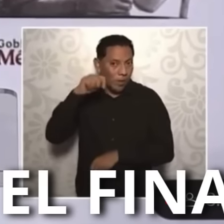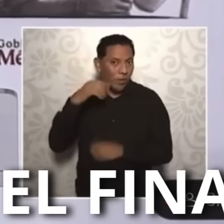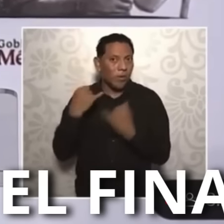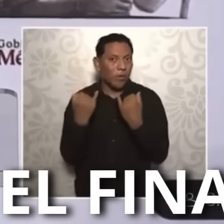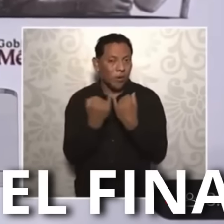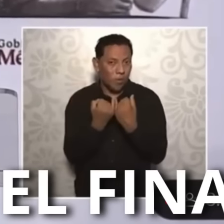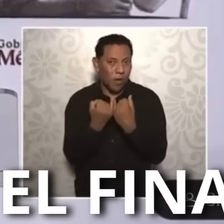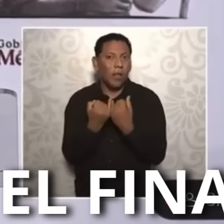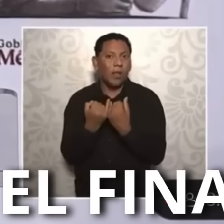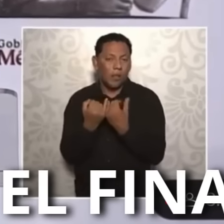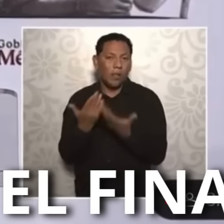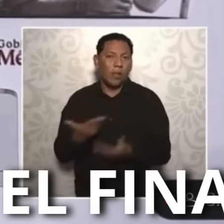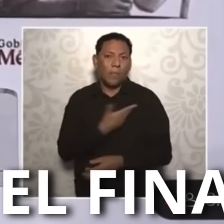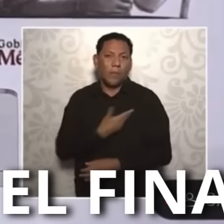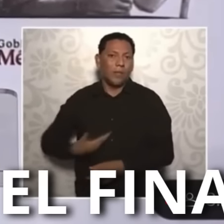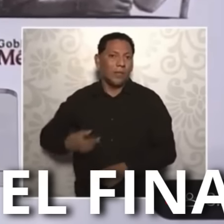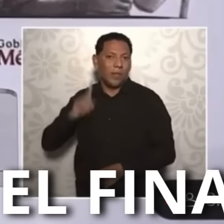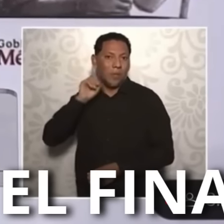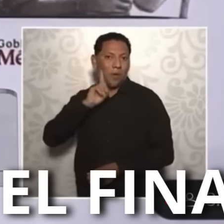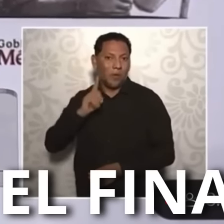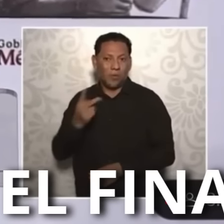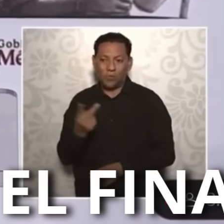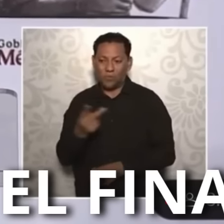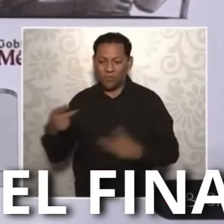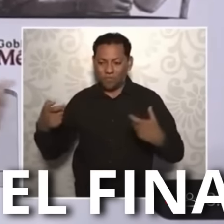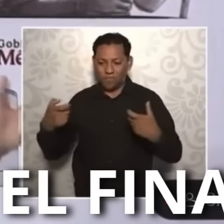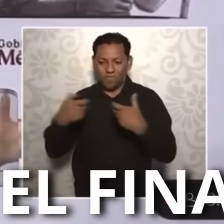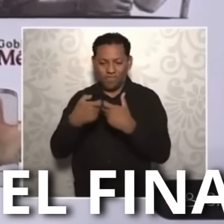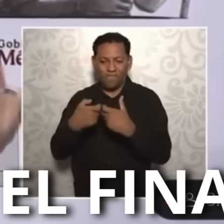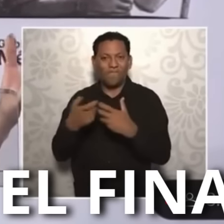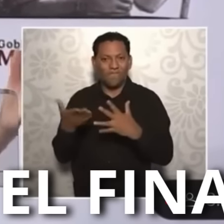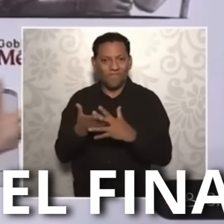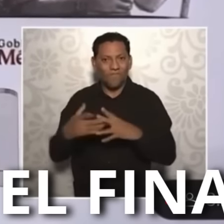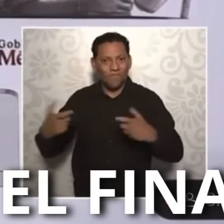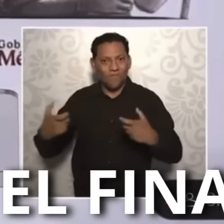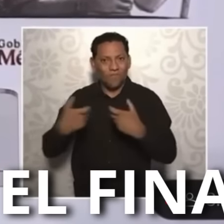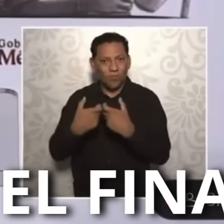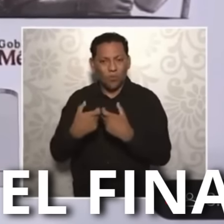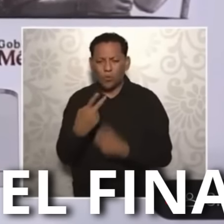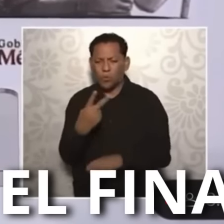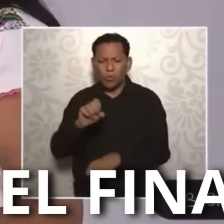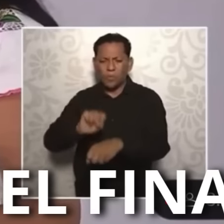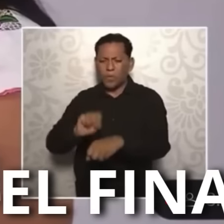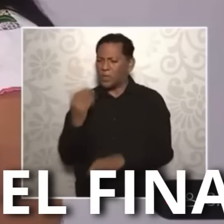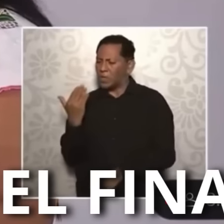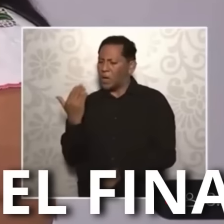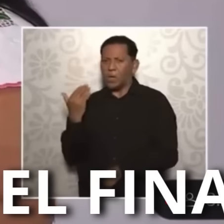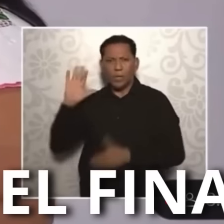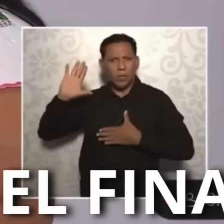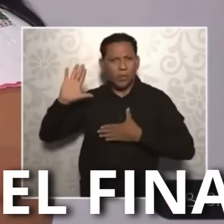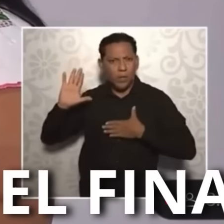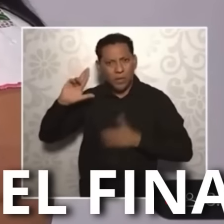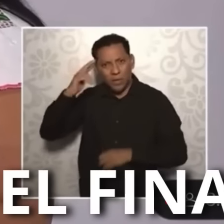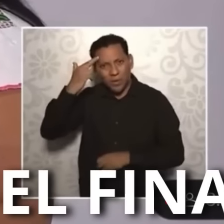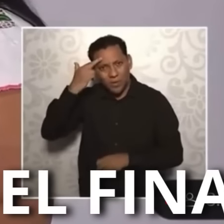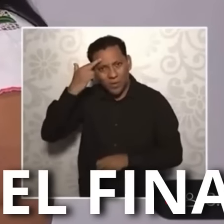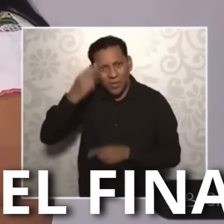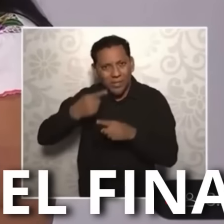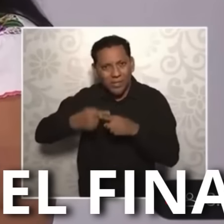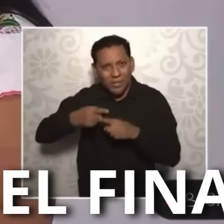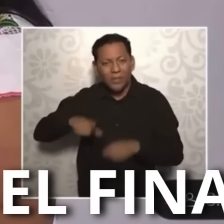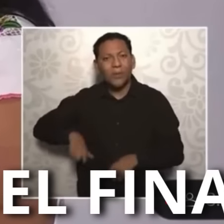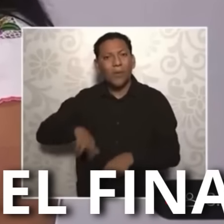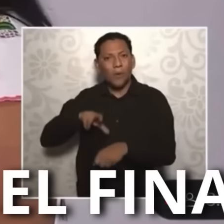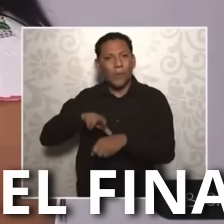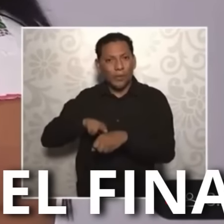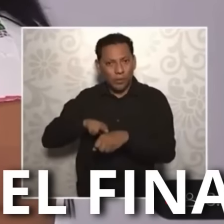que encabeza nuestra presidenta. Hace dos semanas apenas había ese compromiso por parte del gobernador